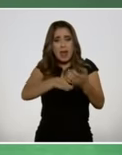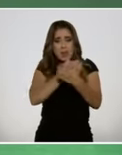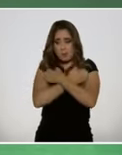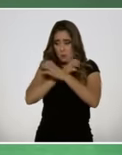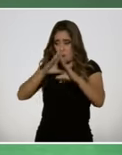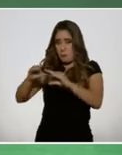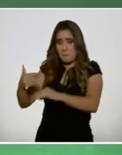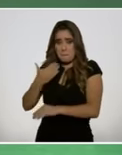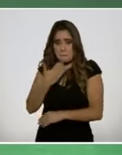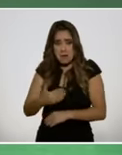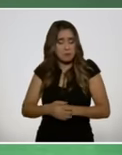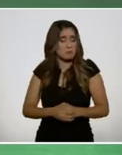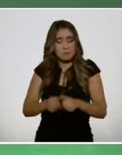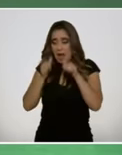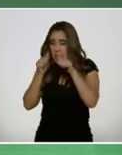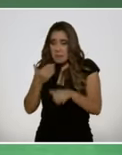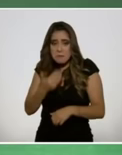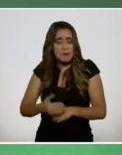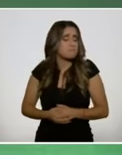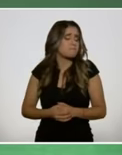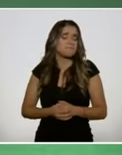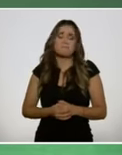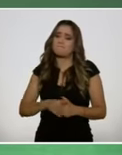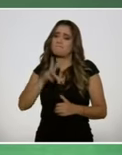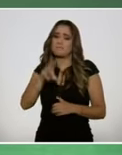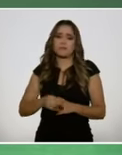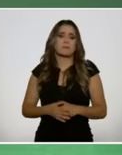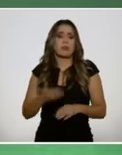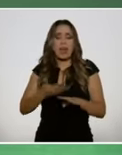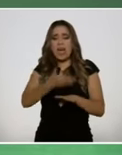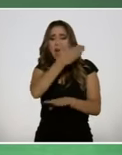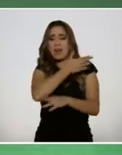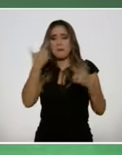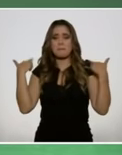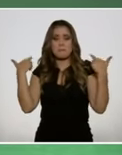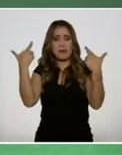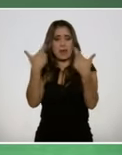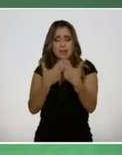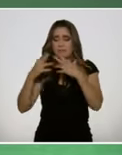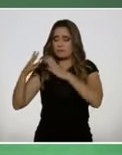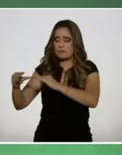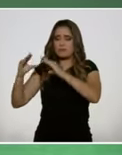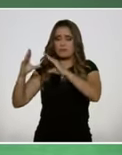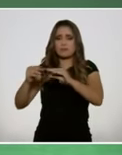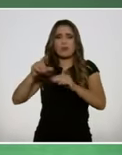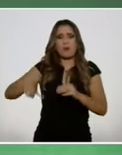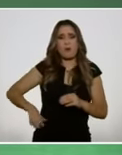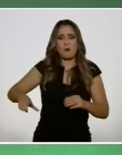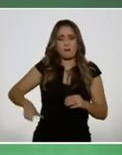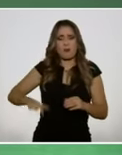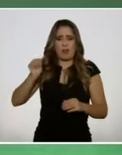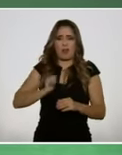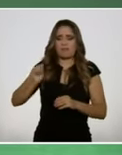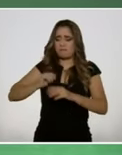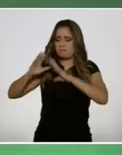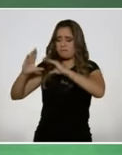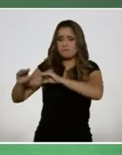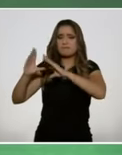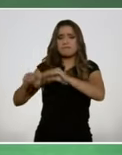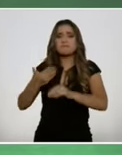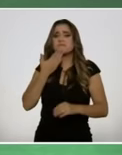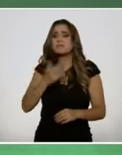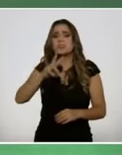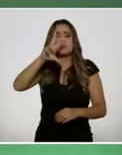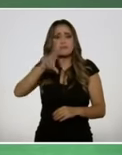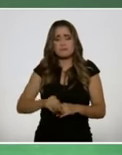y totalmente desatendida. El antiguo Ministerio de Instrucción Pública emanado del viejo régimen estaba desmantelado